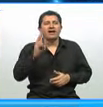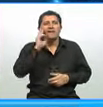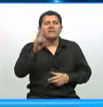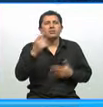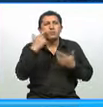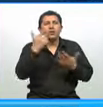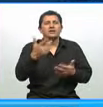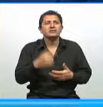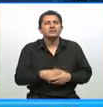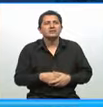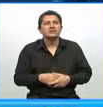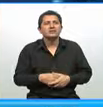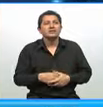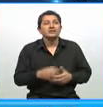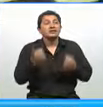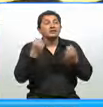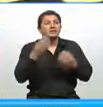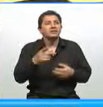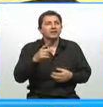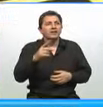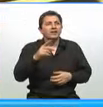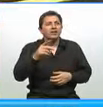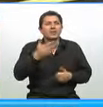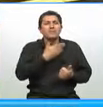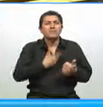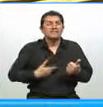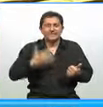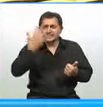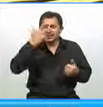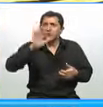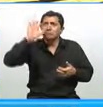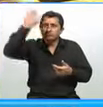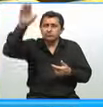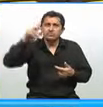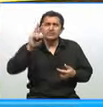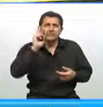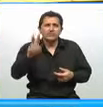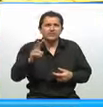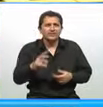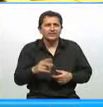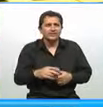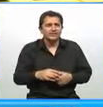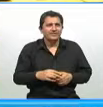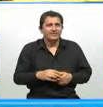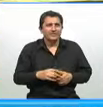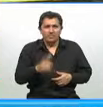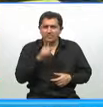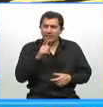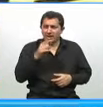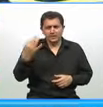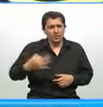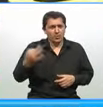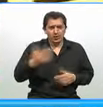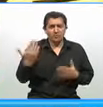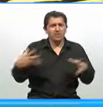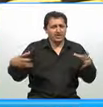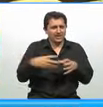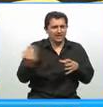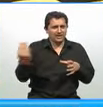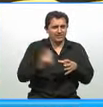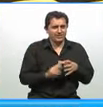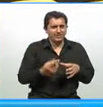A ver. ¿Cómo le va? ¿Estuvo viendo cómo tira el presidente de San Lorenzo? ¿Qué le pareció? No, y parece bueno, así que lo podemos sumar. ¿Vos